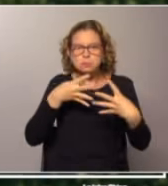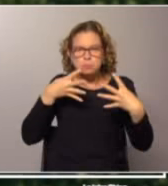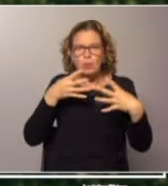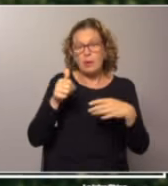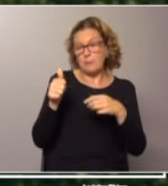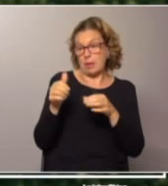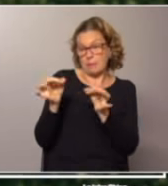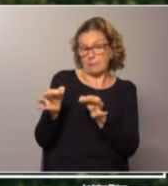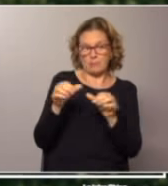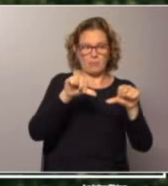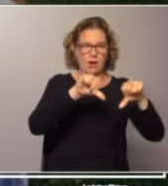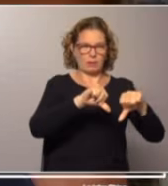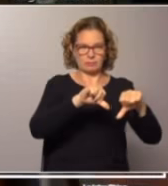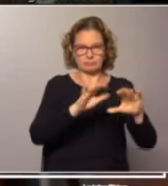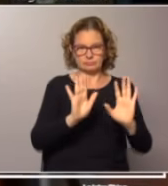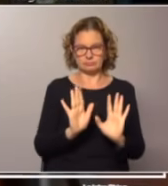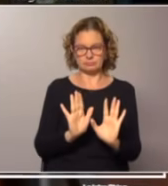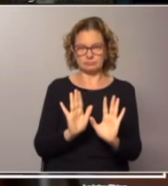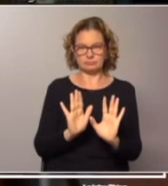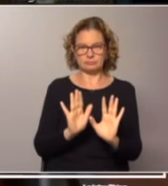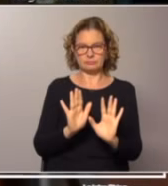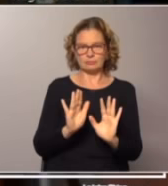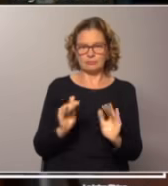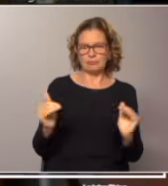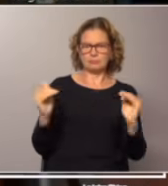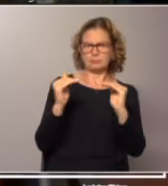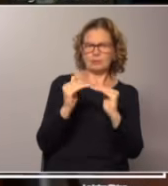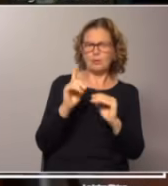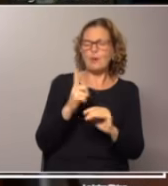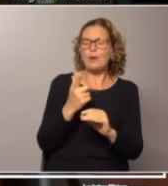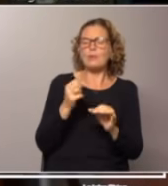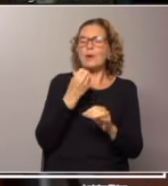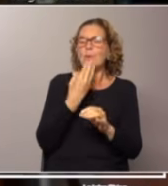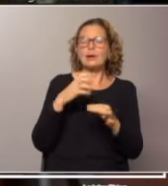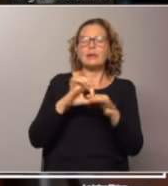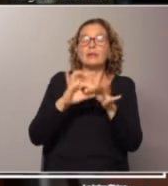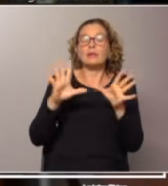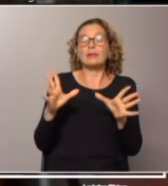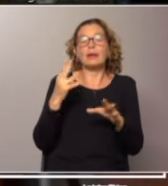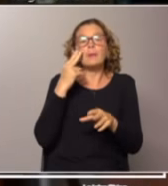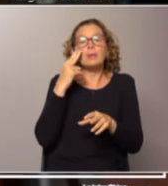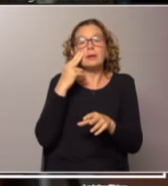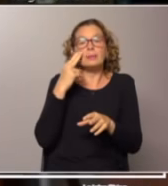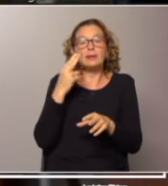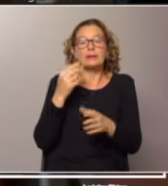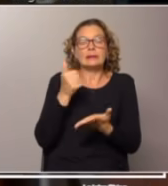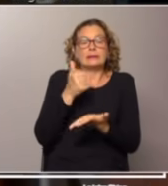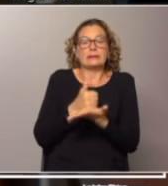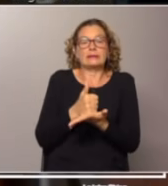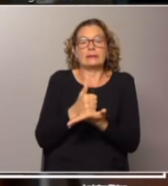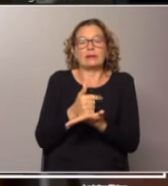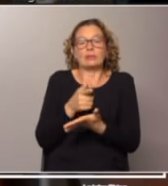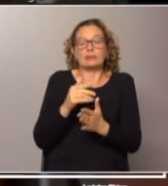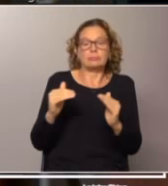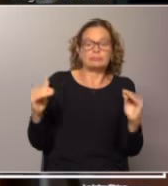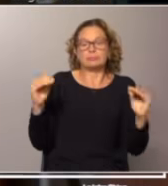y el mal sin disenso no hay una buena empresa entonces claro el problema está cuando ese